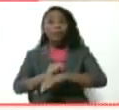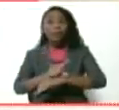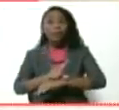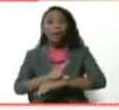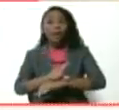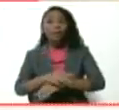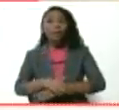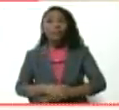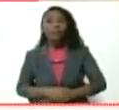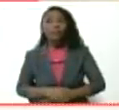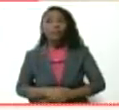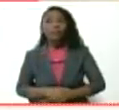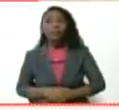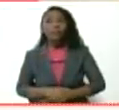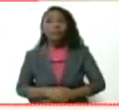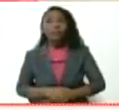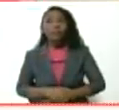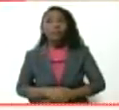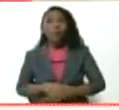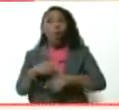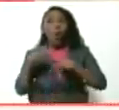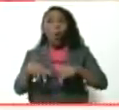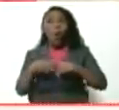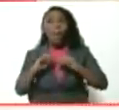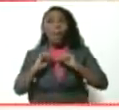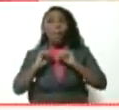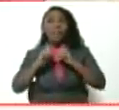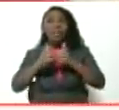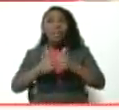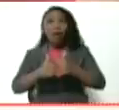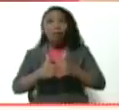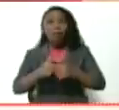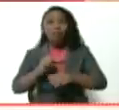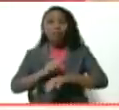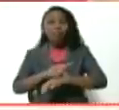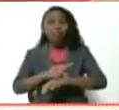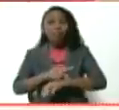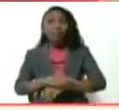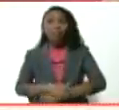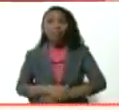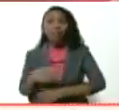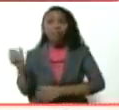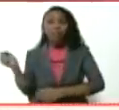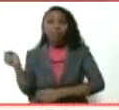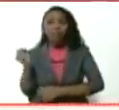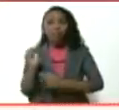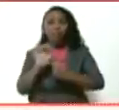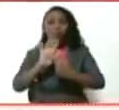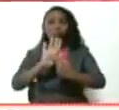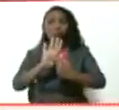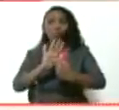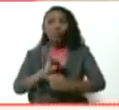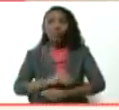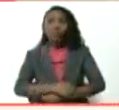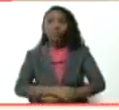página. Hoy arrancamos tempranito. Pásame para acá, por favor.